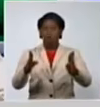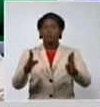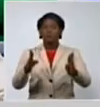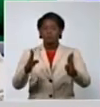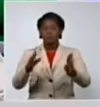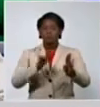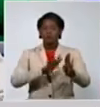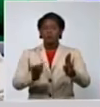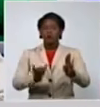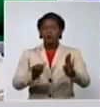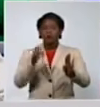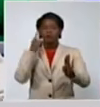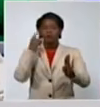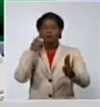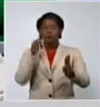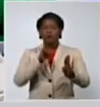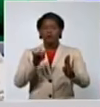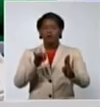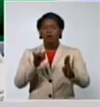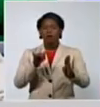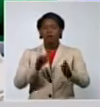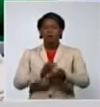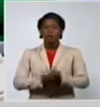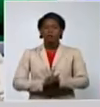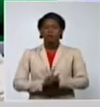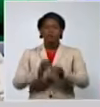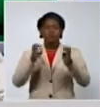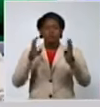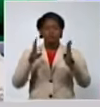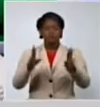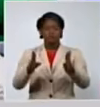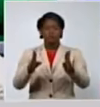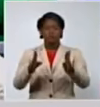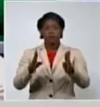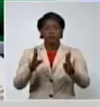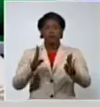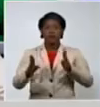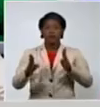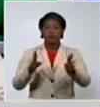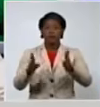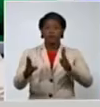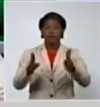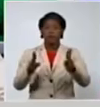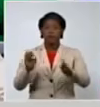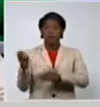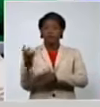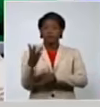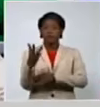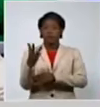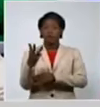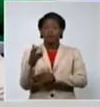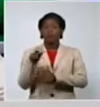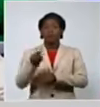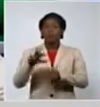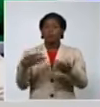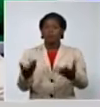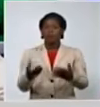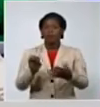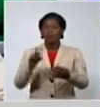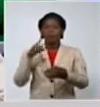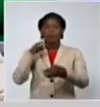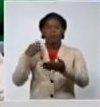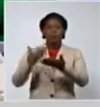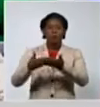ya se pasa a la fase 3 o a la tercera fase del ensayo clínico de